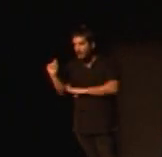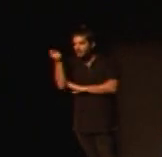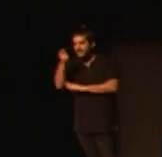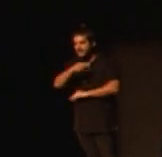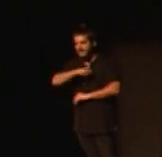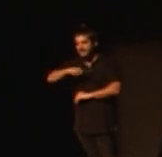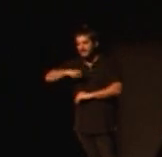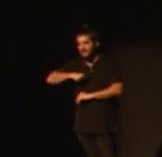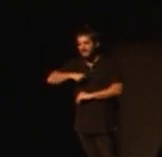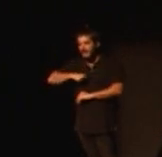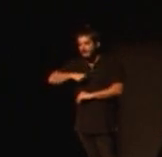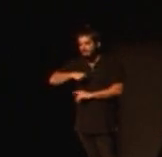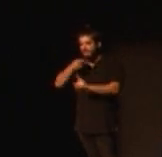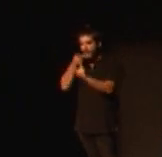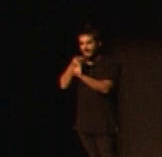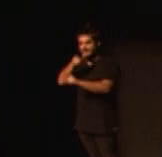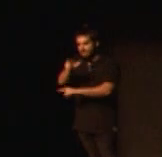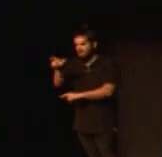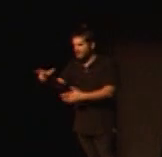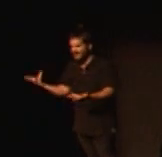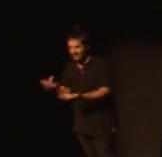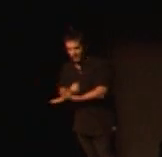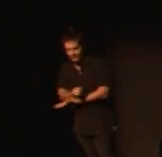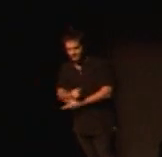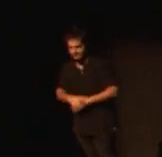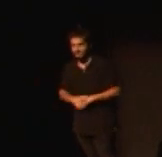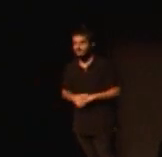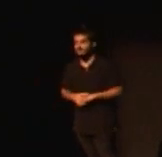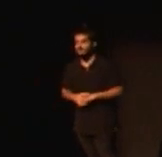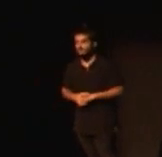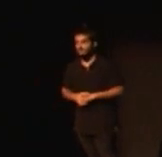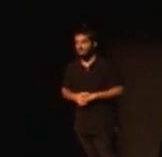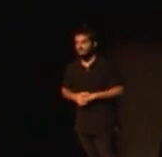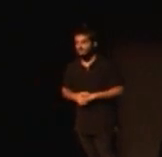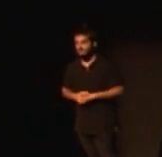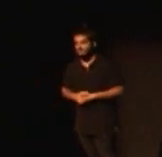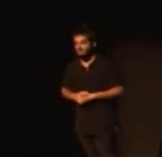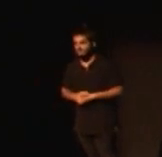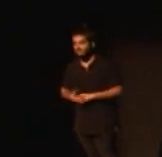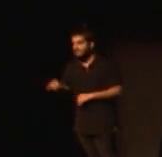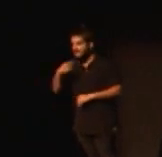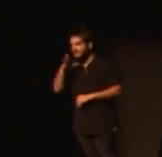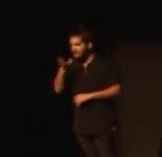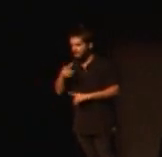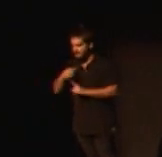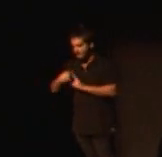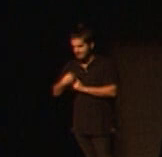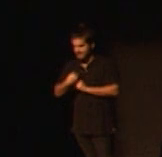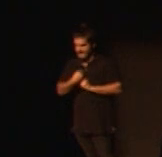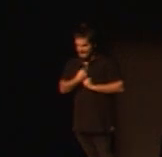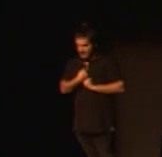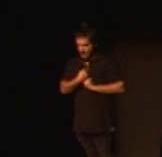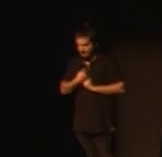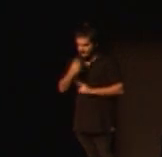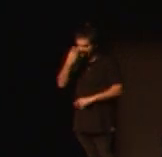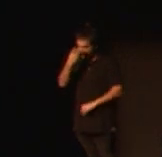tengan. Estamos destinando solo en este año, y creedme que también es por el empuje, la insistencia y la persistencia de la